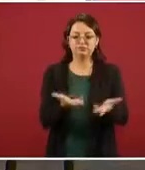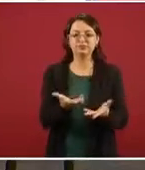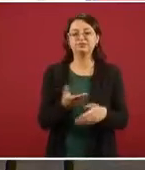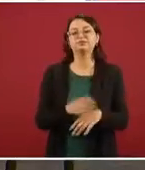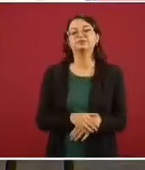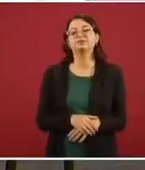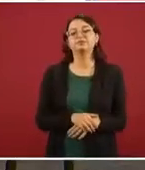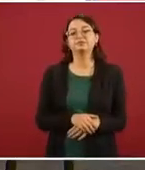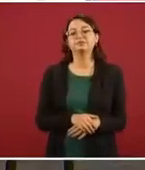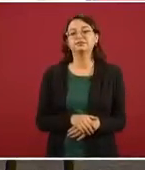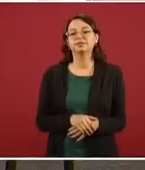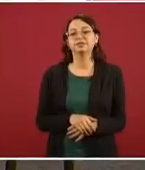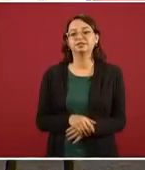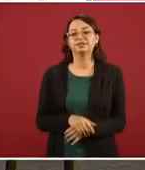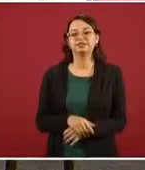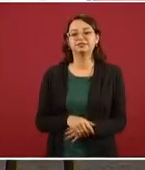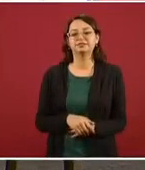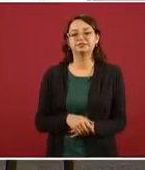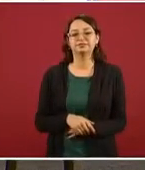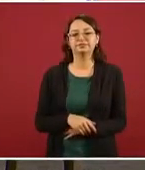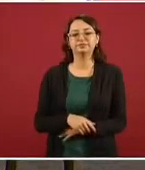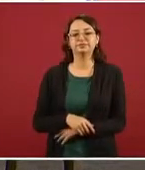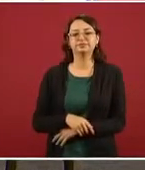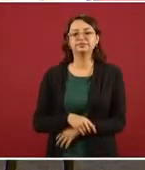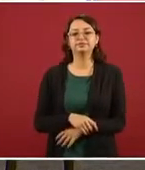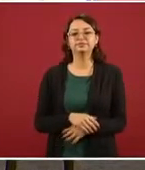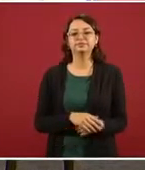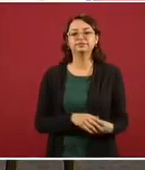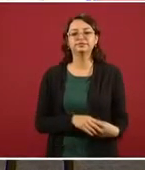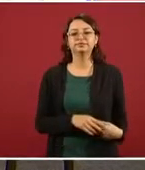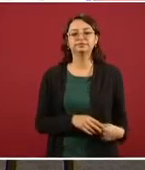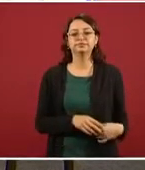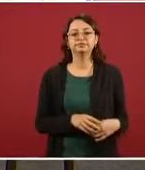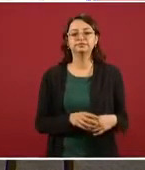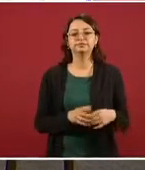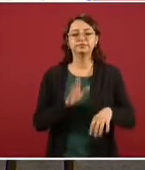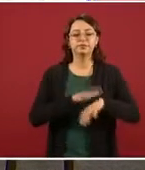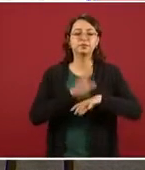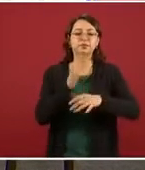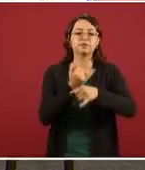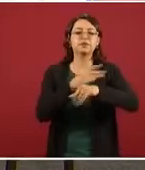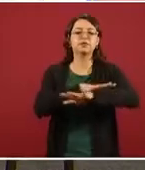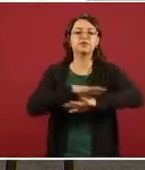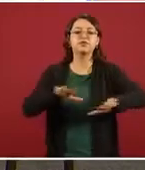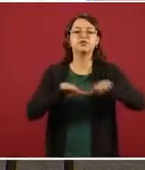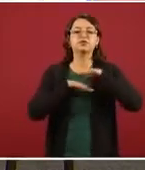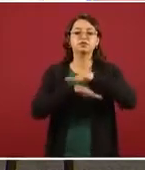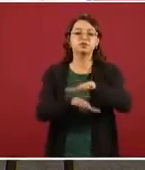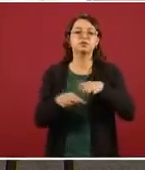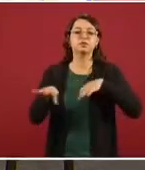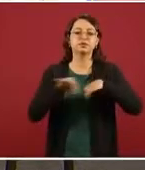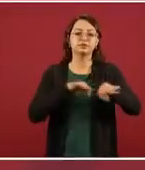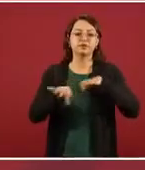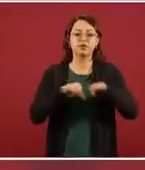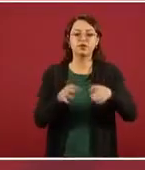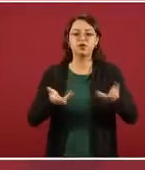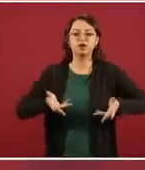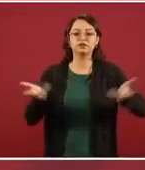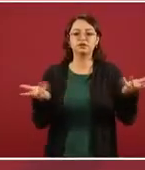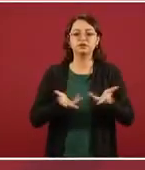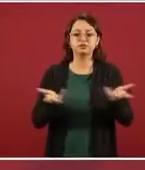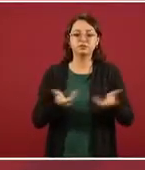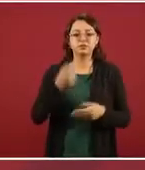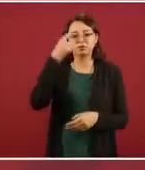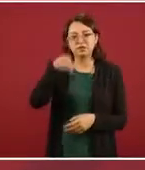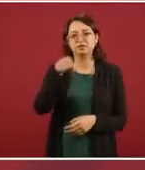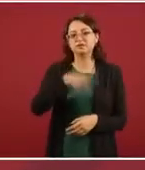ellos y informar lo que estamos haciendo, que se